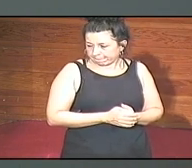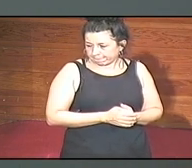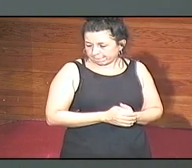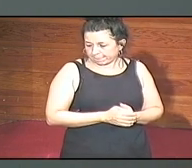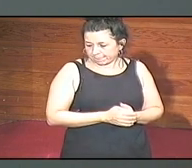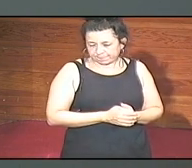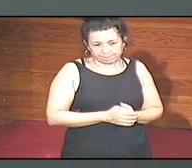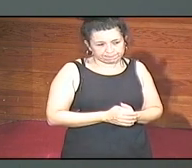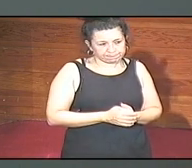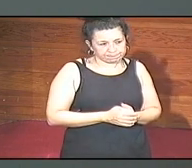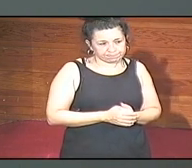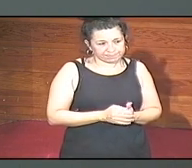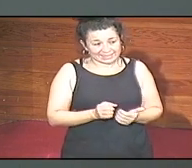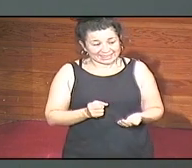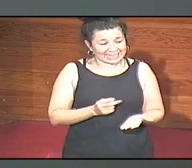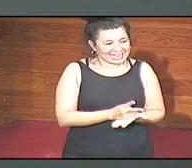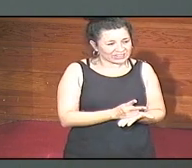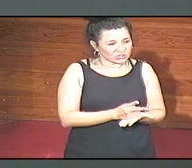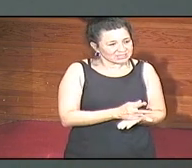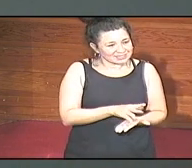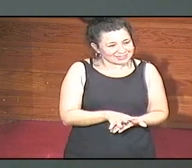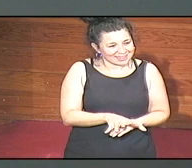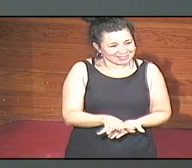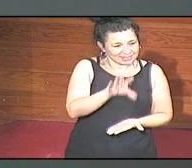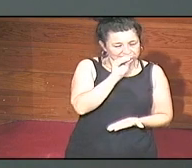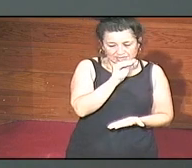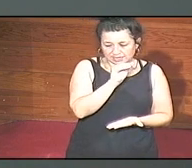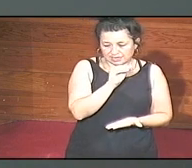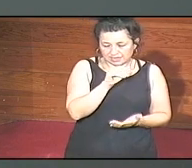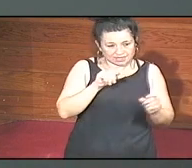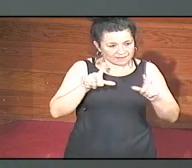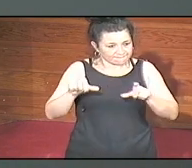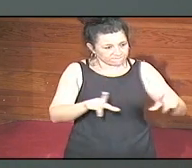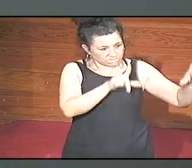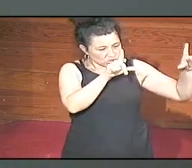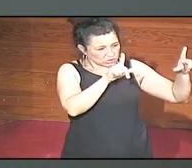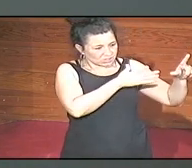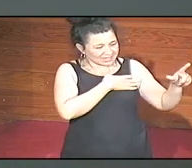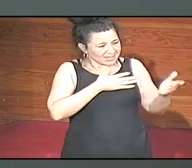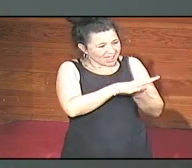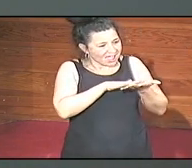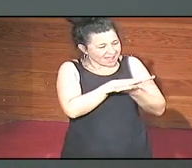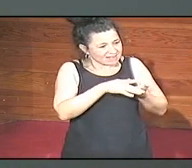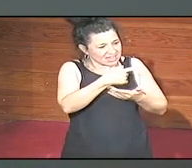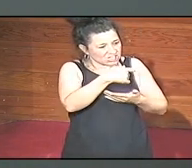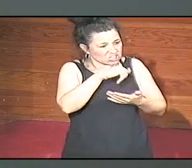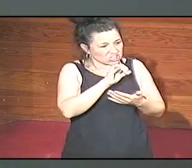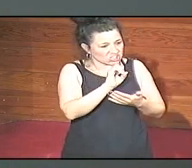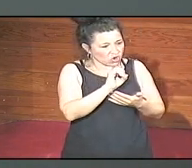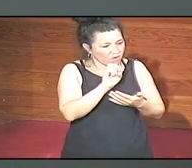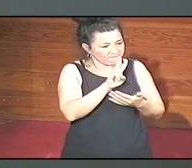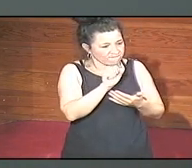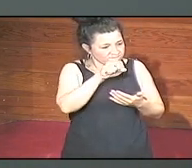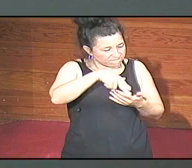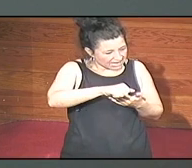el reto es es entender está aquí os quería hablar de giovanna giovanna es una chica de 12 años que conocí en